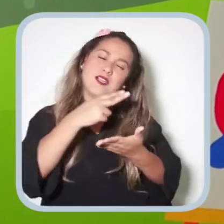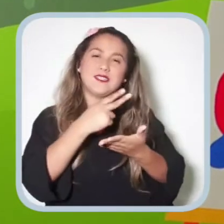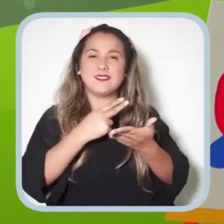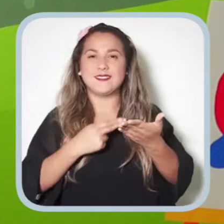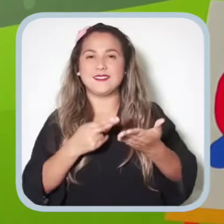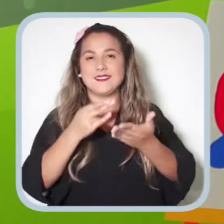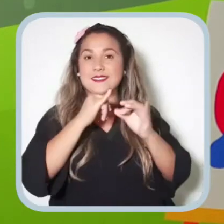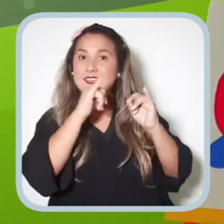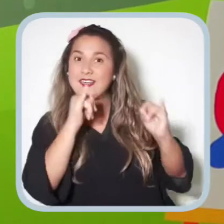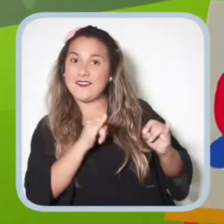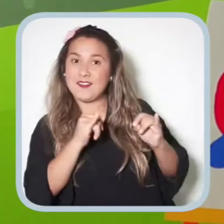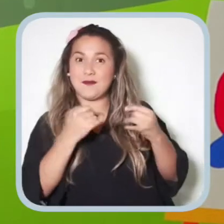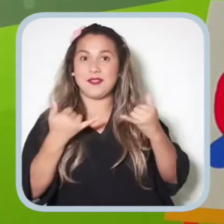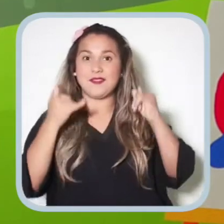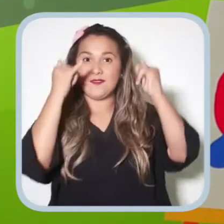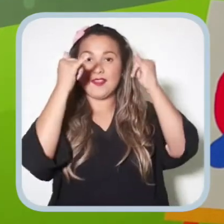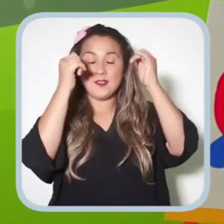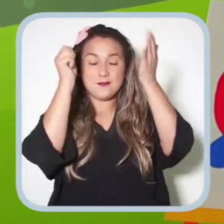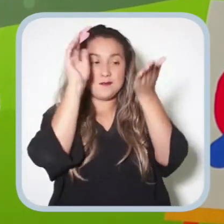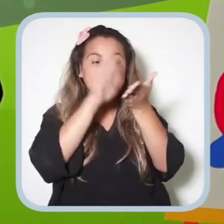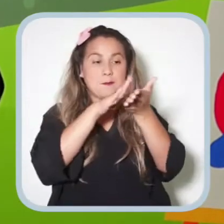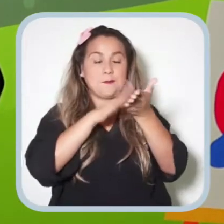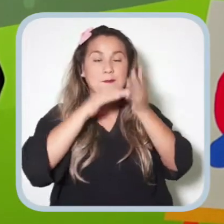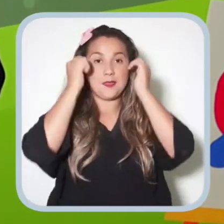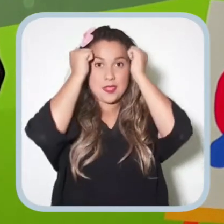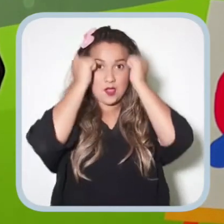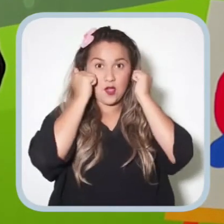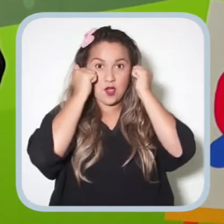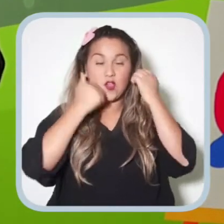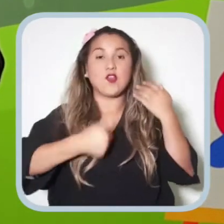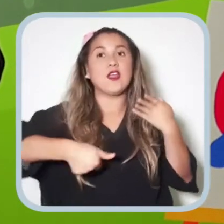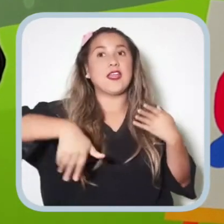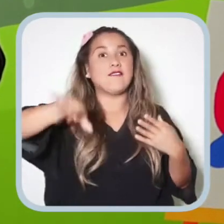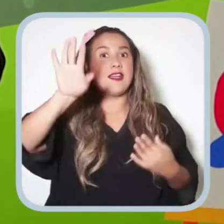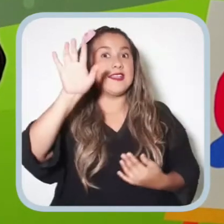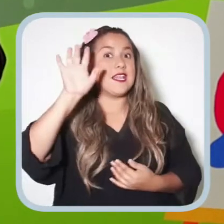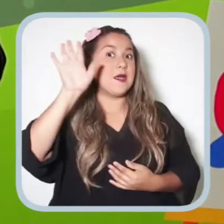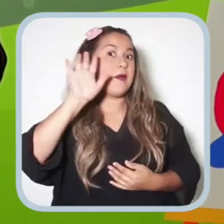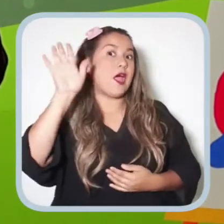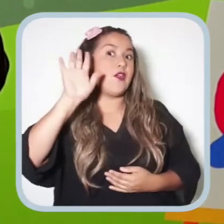pegar en su gorro divertido, levanten la mano,